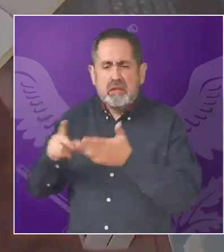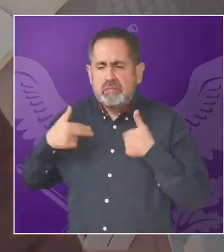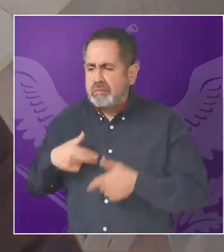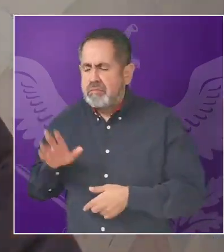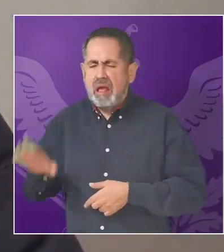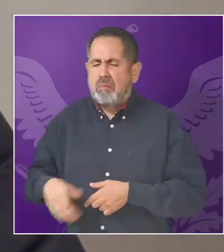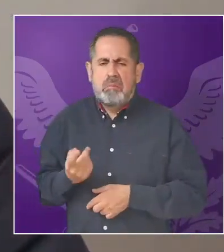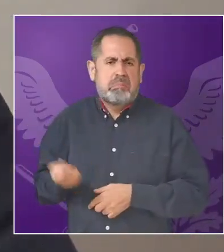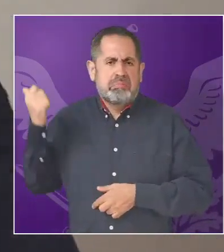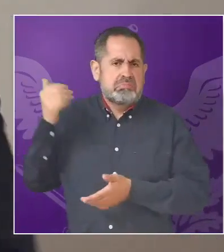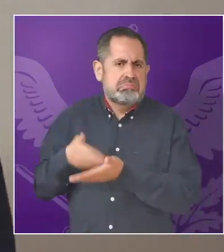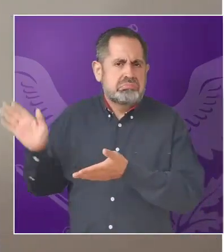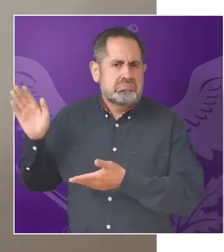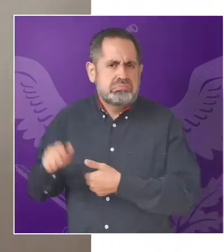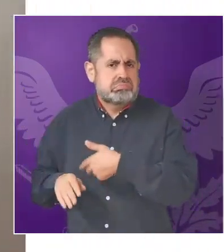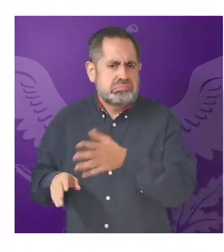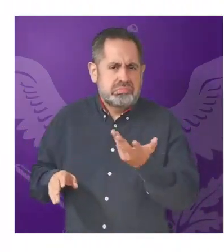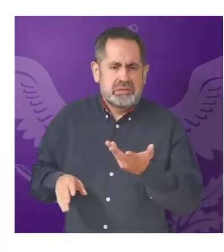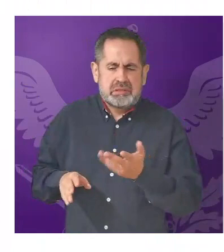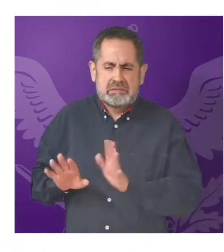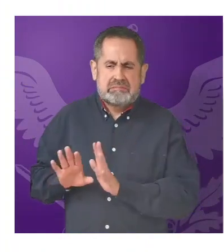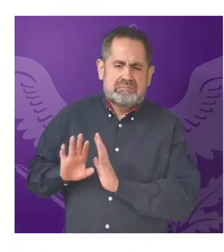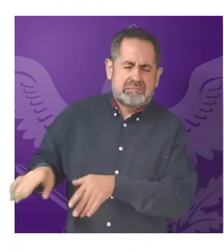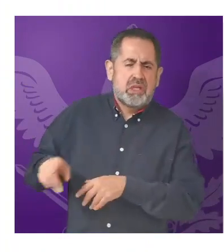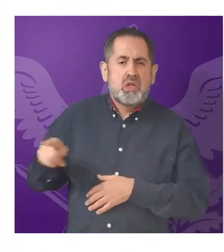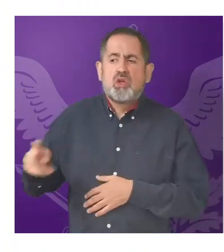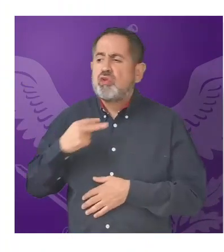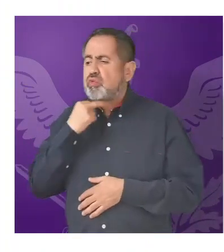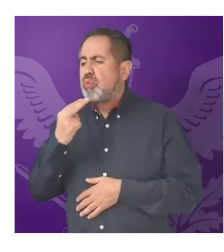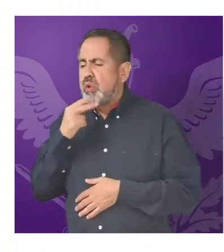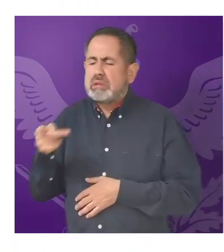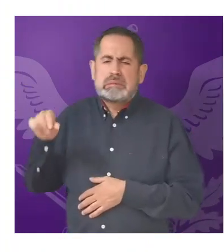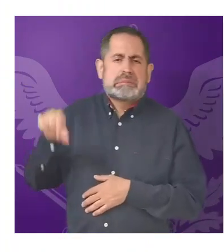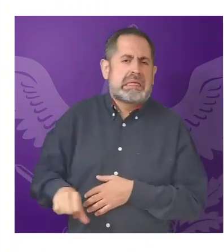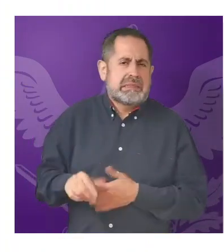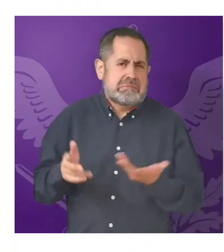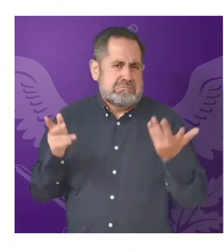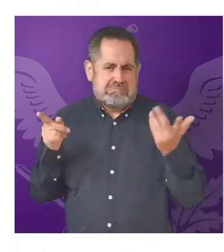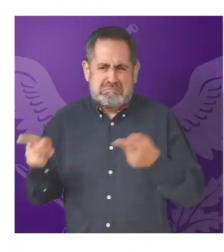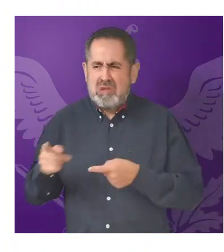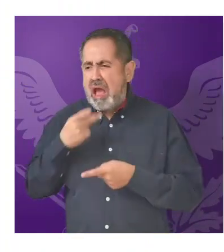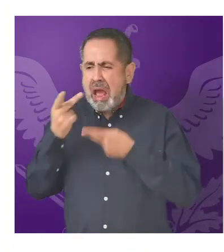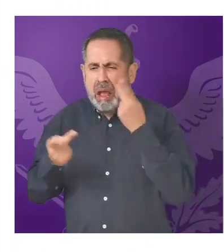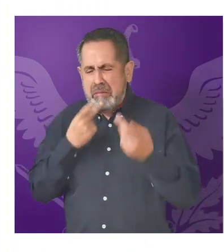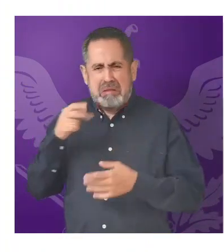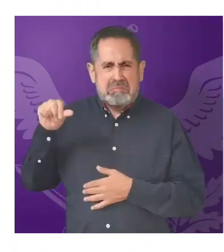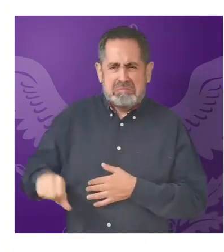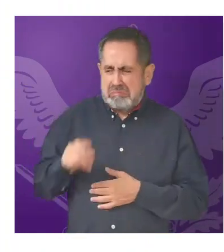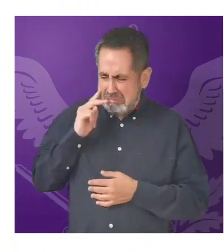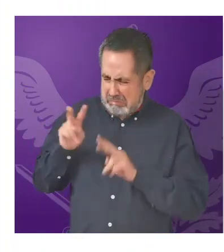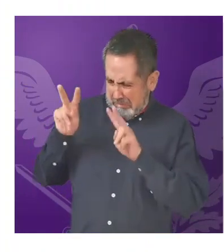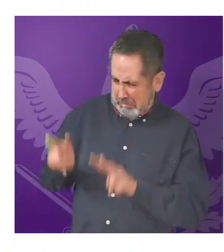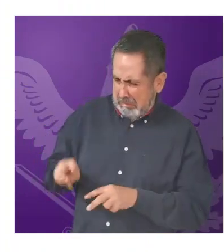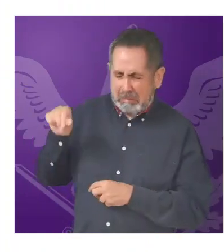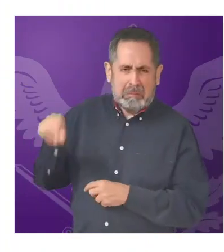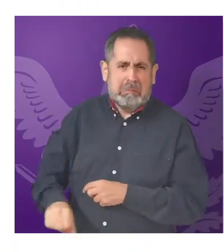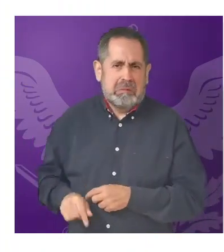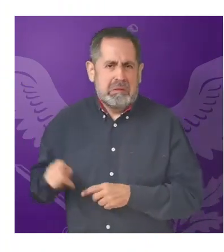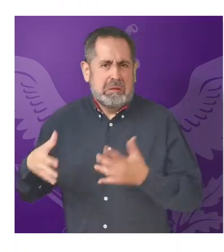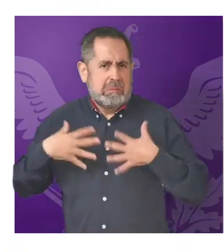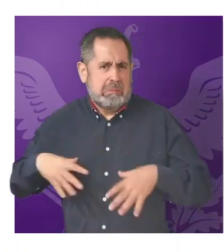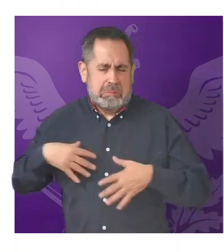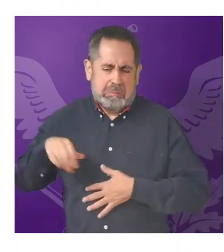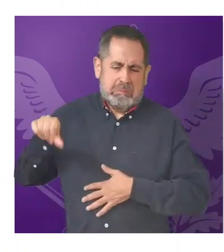descartado por anticipado por múltiples razones, como el tono de nuestra voz, la forma en la que hablamos, cómo